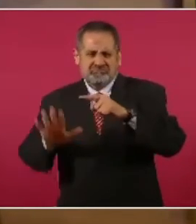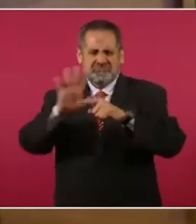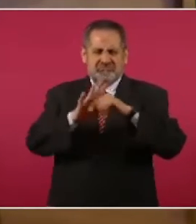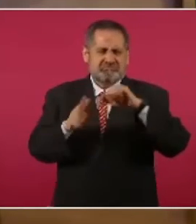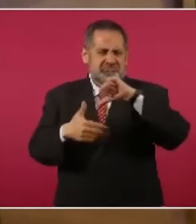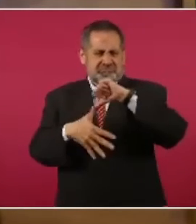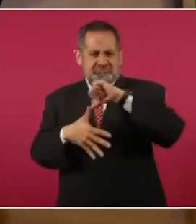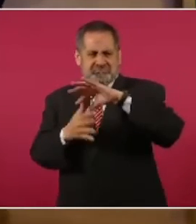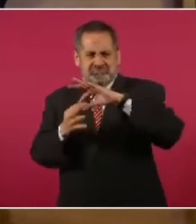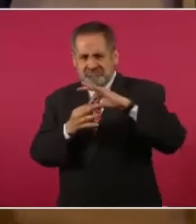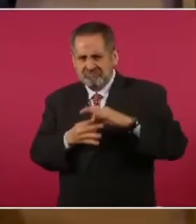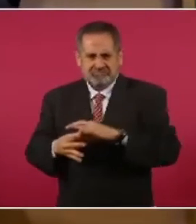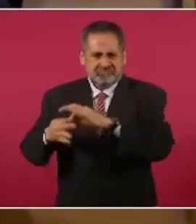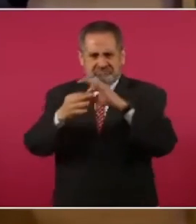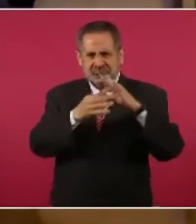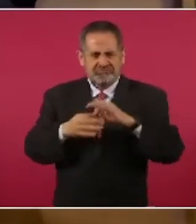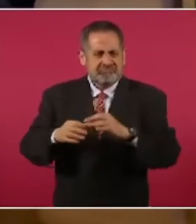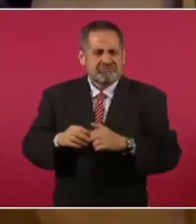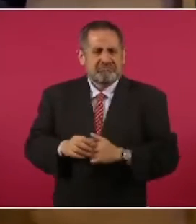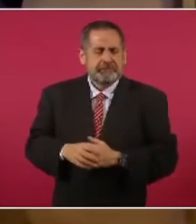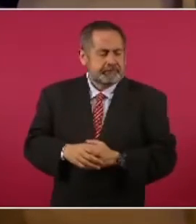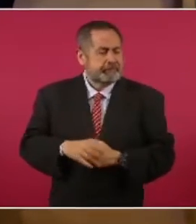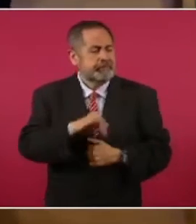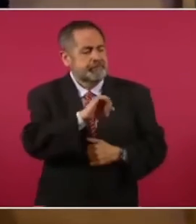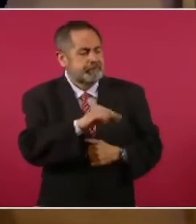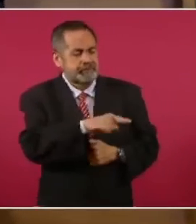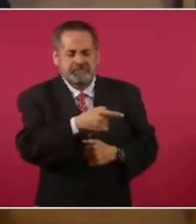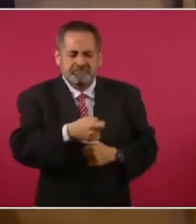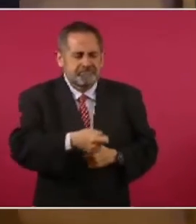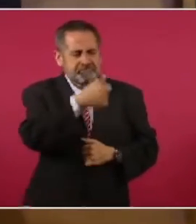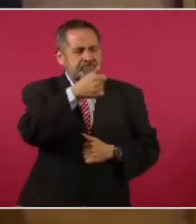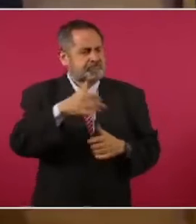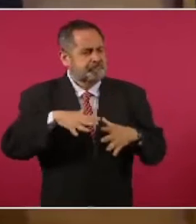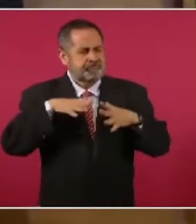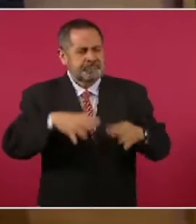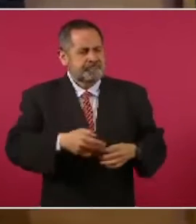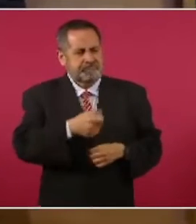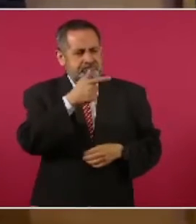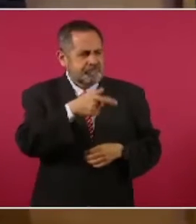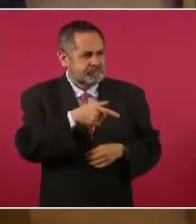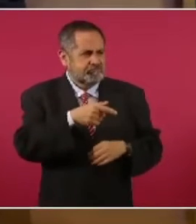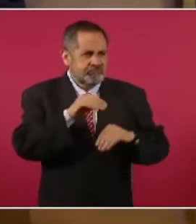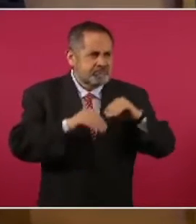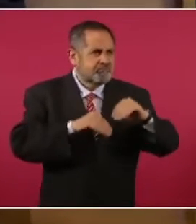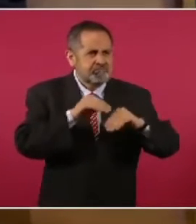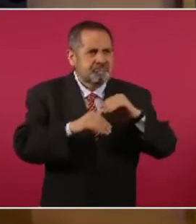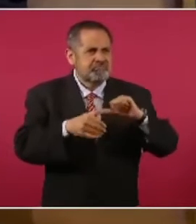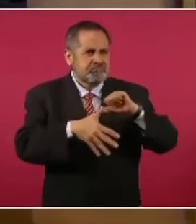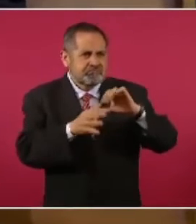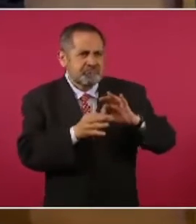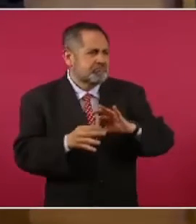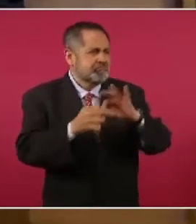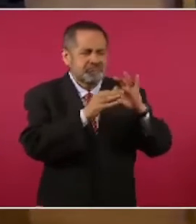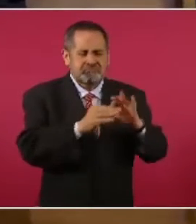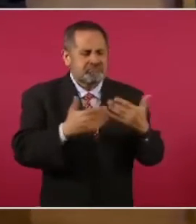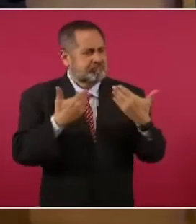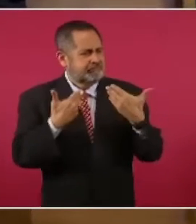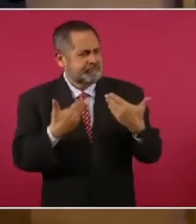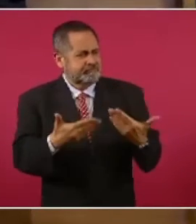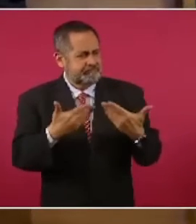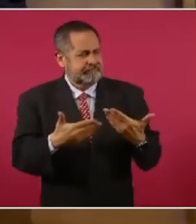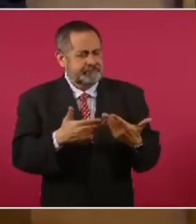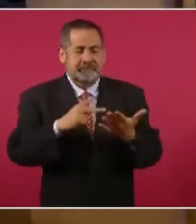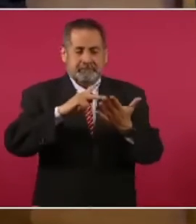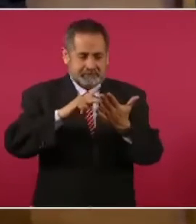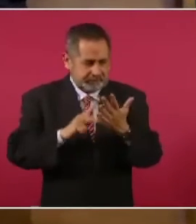migración de América Latina. Sí, tú fuiste pionero en eso en su momento y ahora de